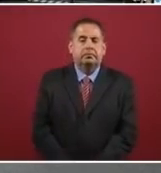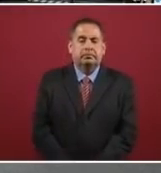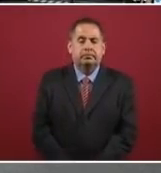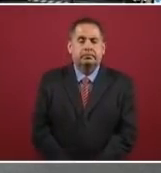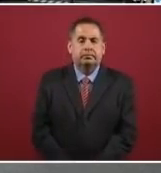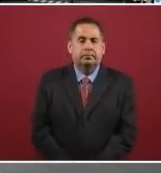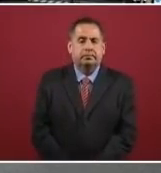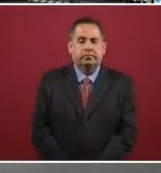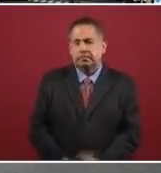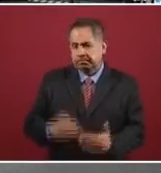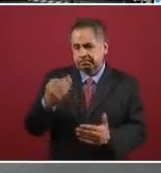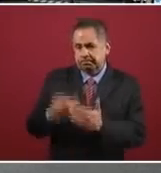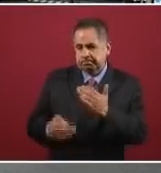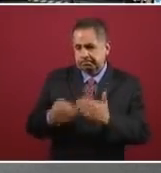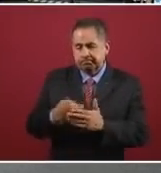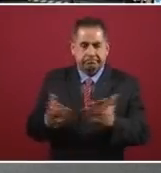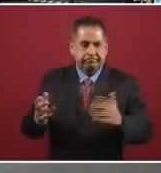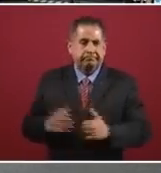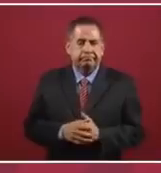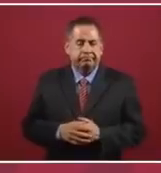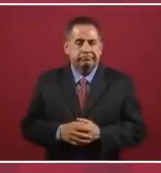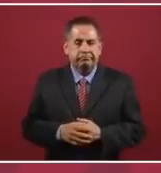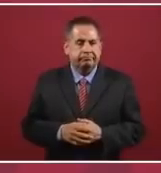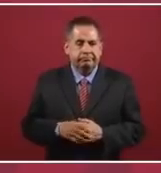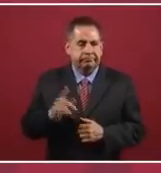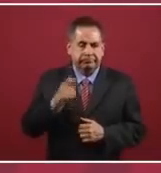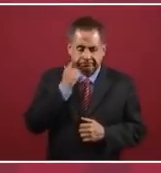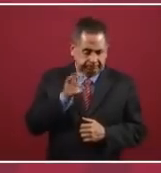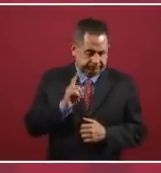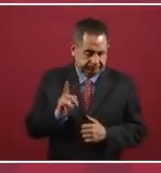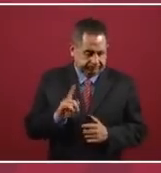falta todavía y no queremos